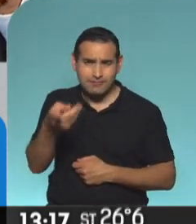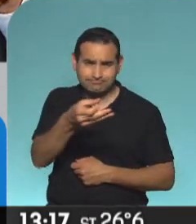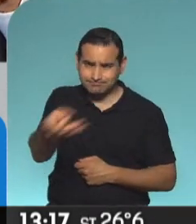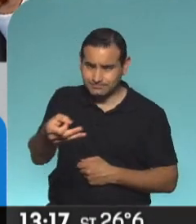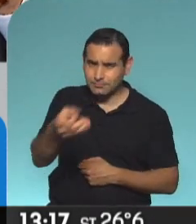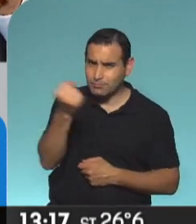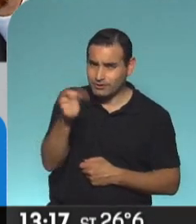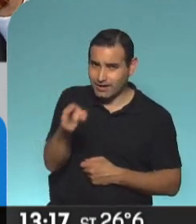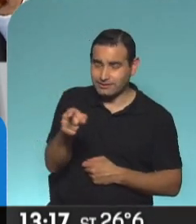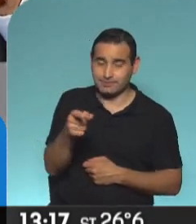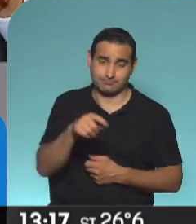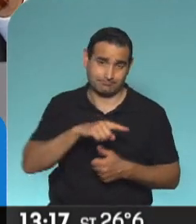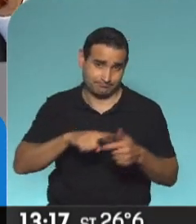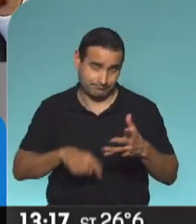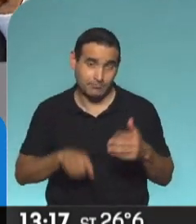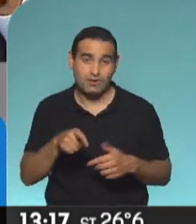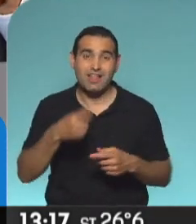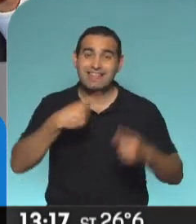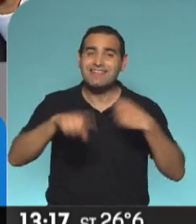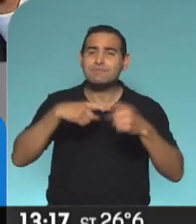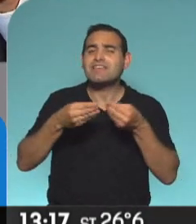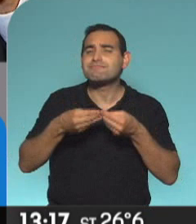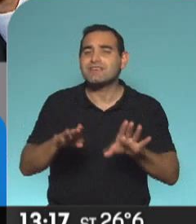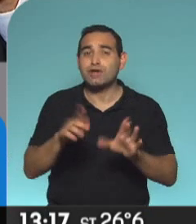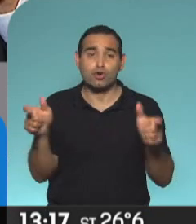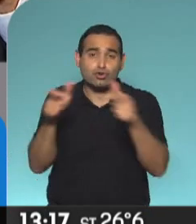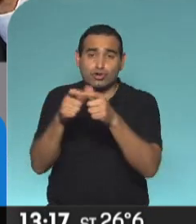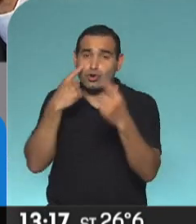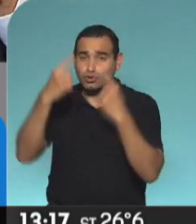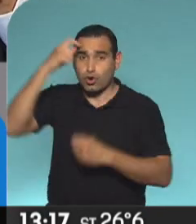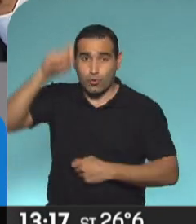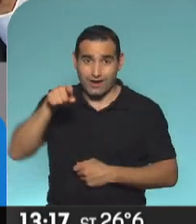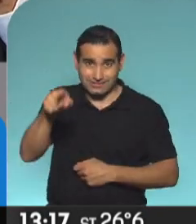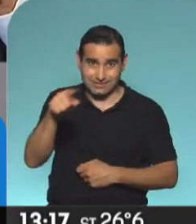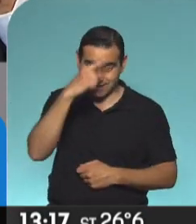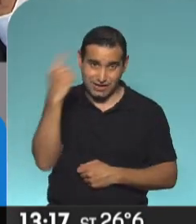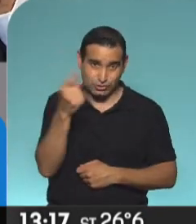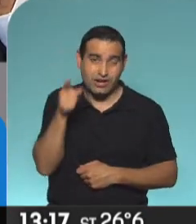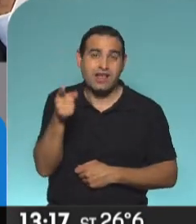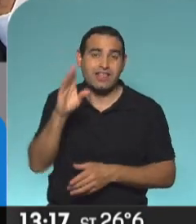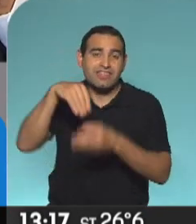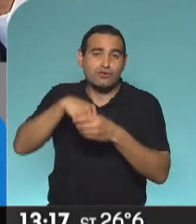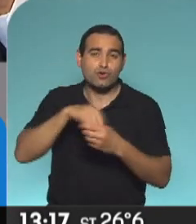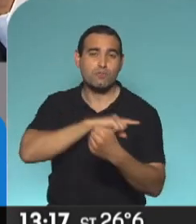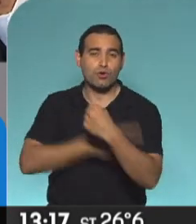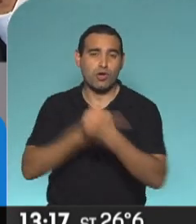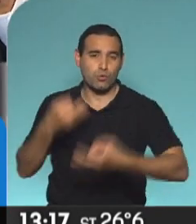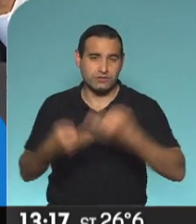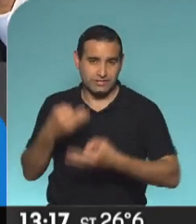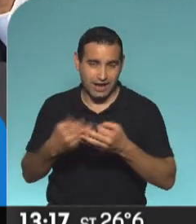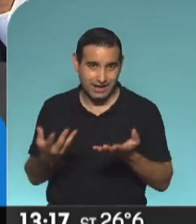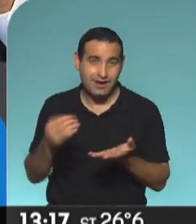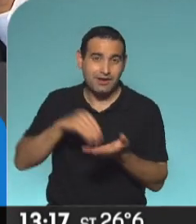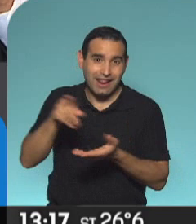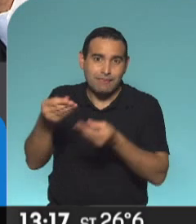motivos. El primero, este trámite fue iniciado por el Consejo de la Magistratura de la Nación, que es parte del Poder Judicial, es el administrador del Poder Judicial, y además